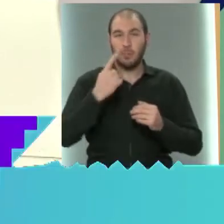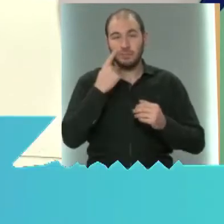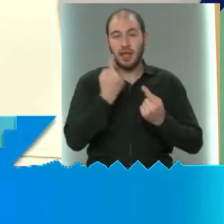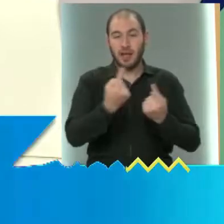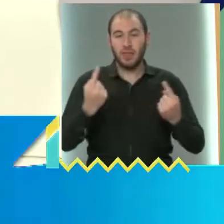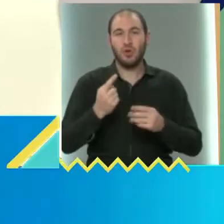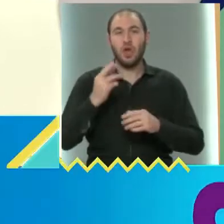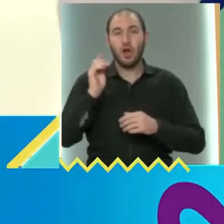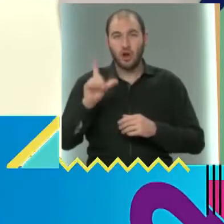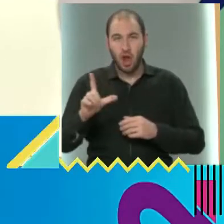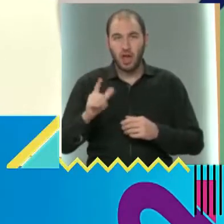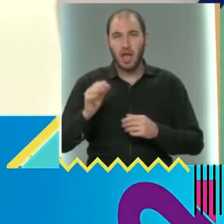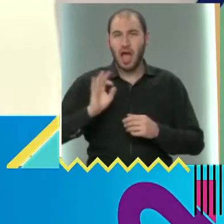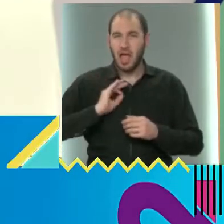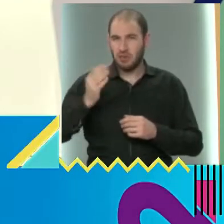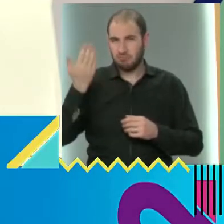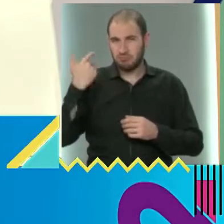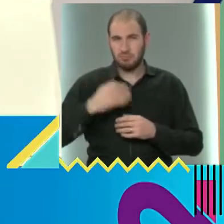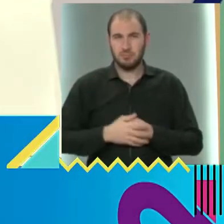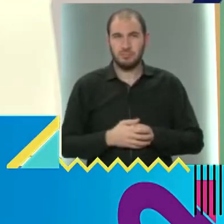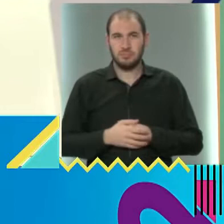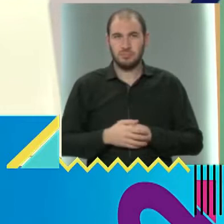tomó un rol por allá por los años